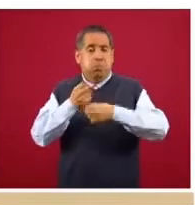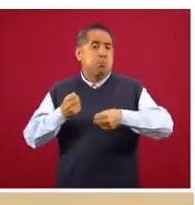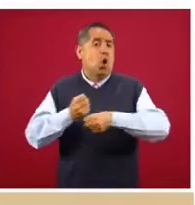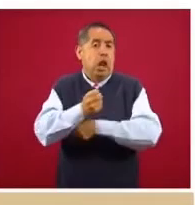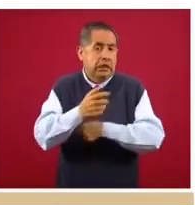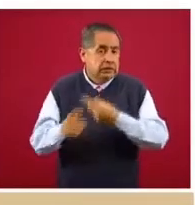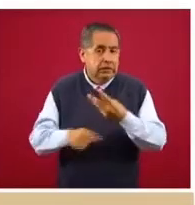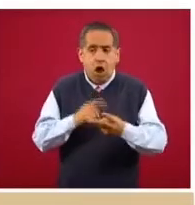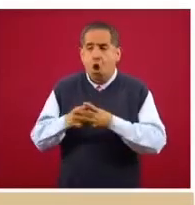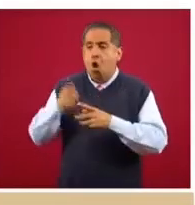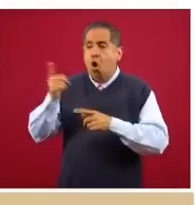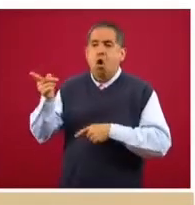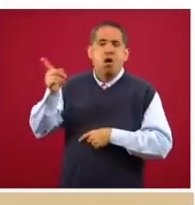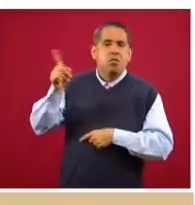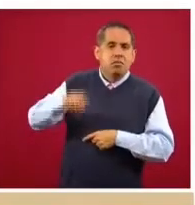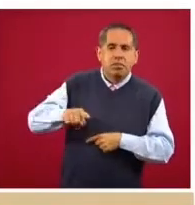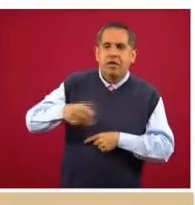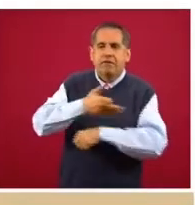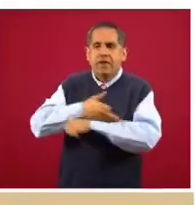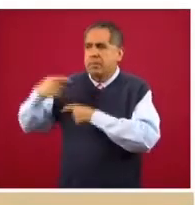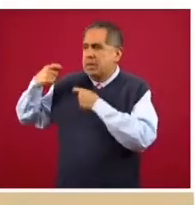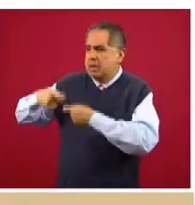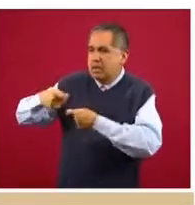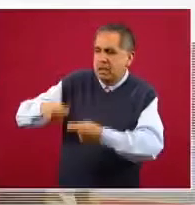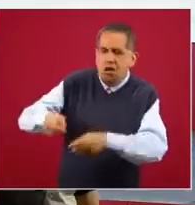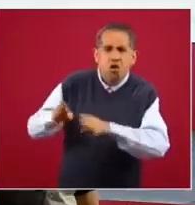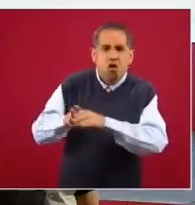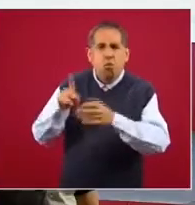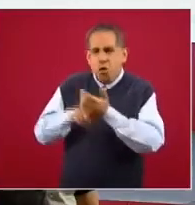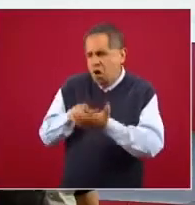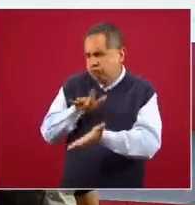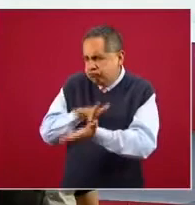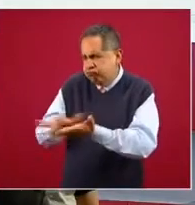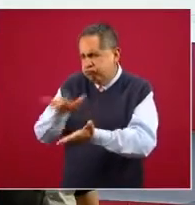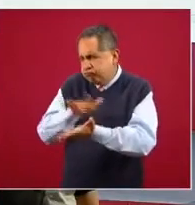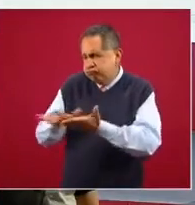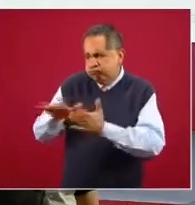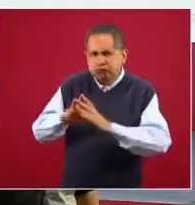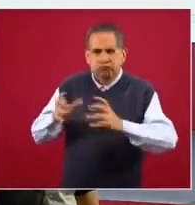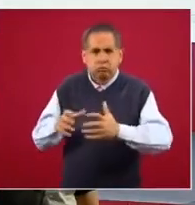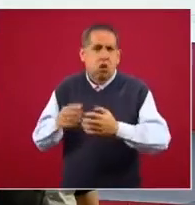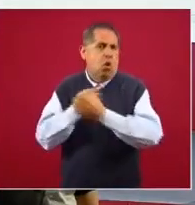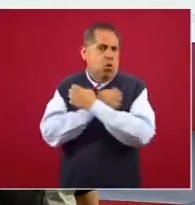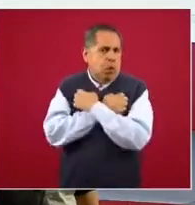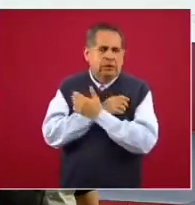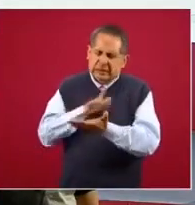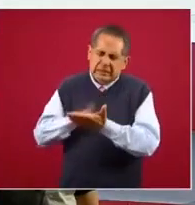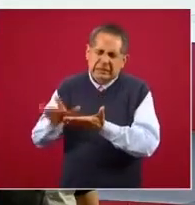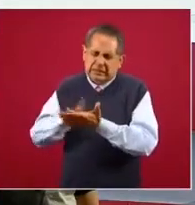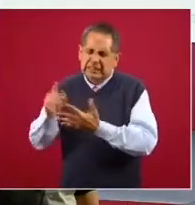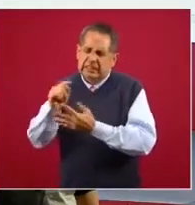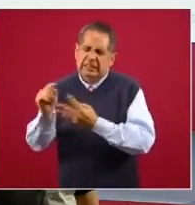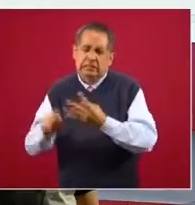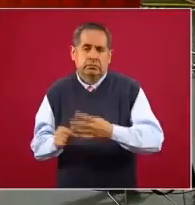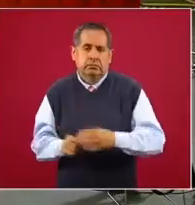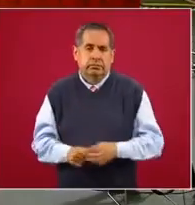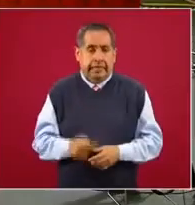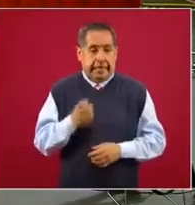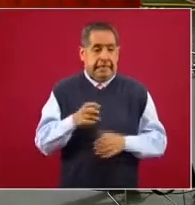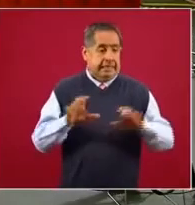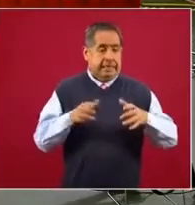apoyo intergeneracional y acciones educativas. Esta red, siguiente por favor.